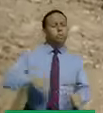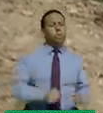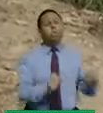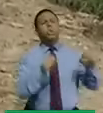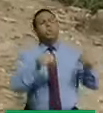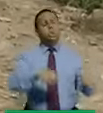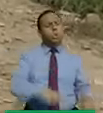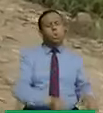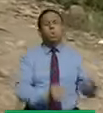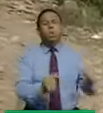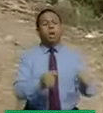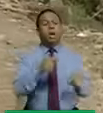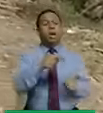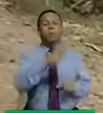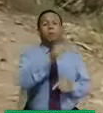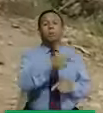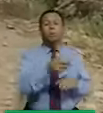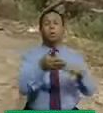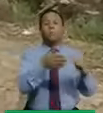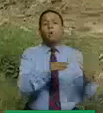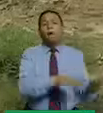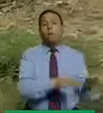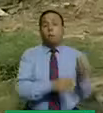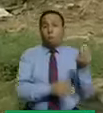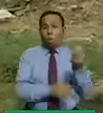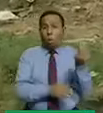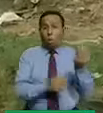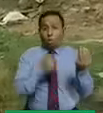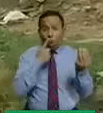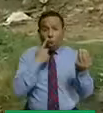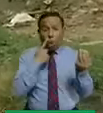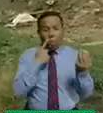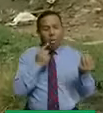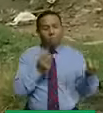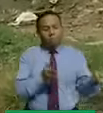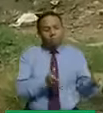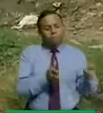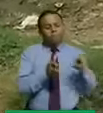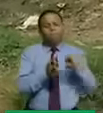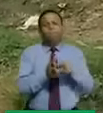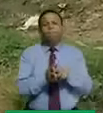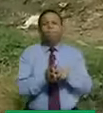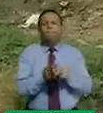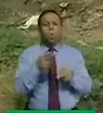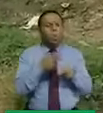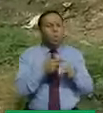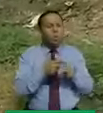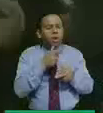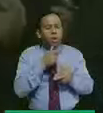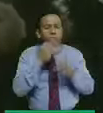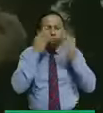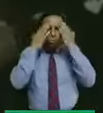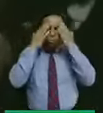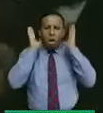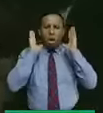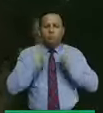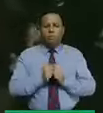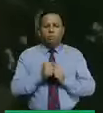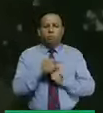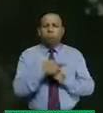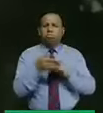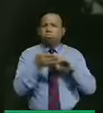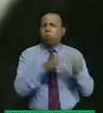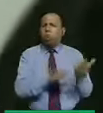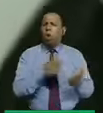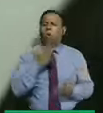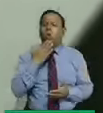el levantamiento del cuerpo de un joven, quien no fue identificado en el sitio. Además, su deceso